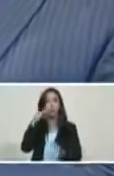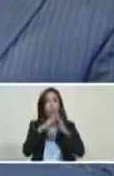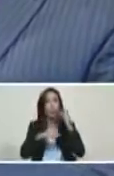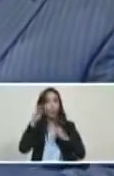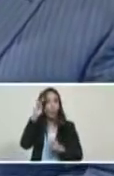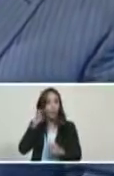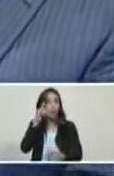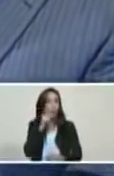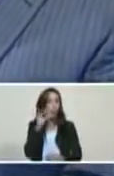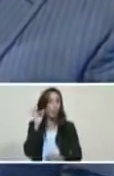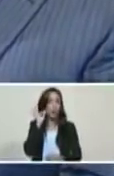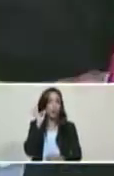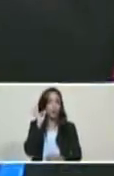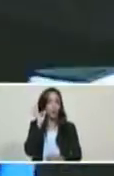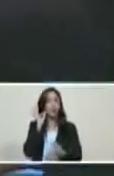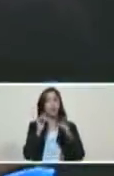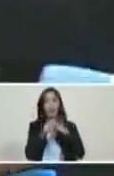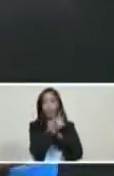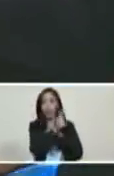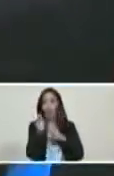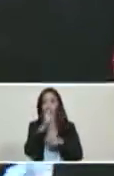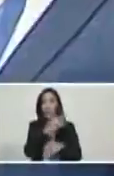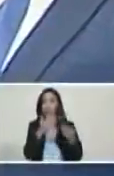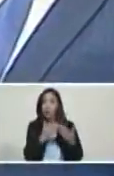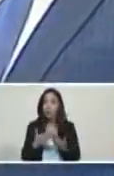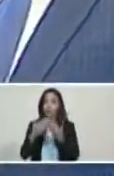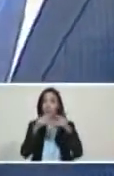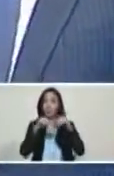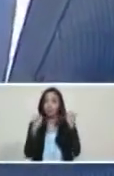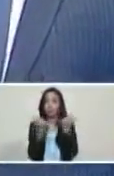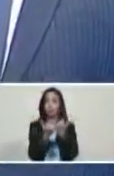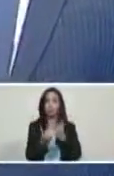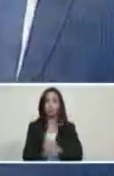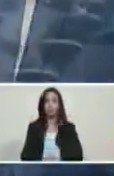maestros y maestras desde cada una de sus aulas.